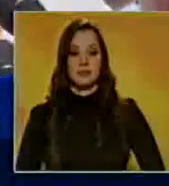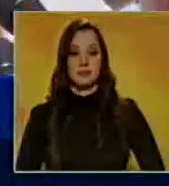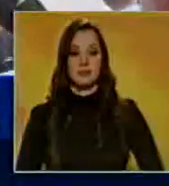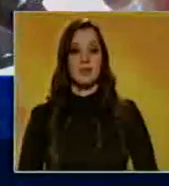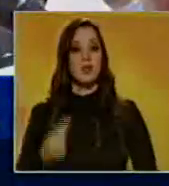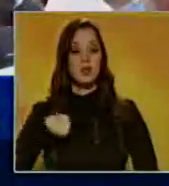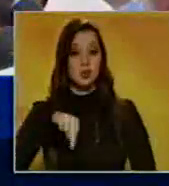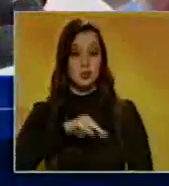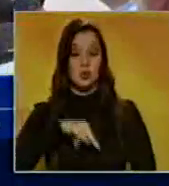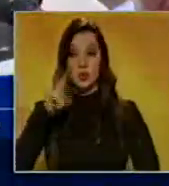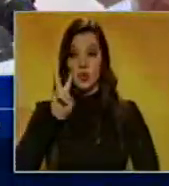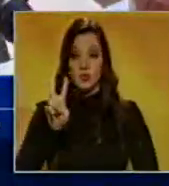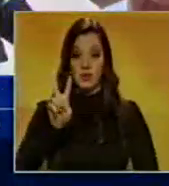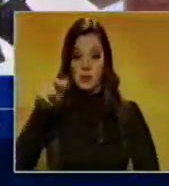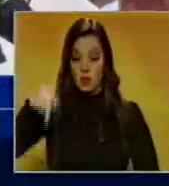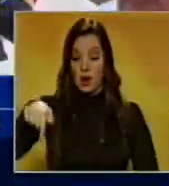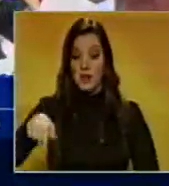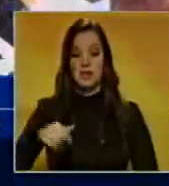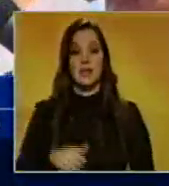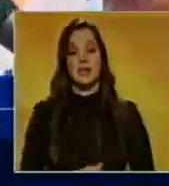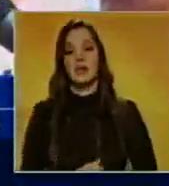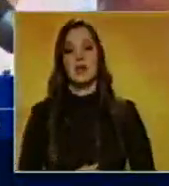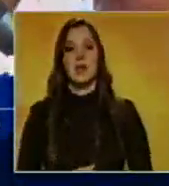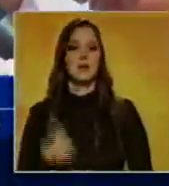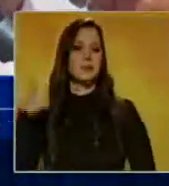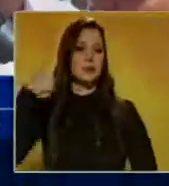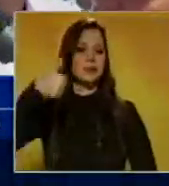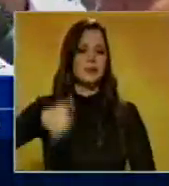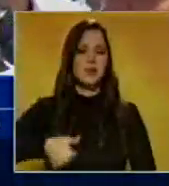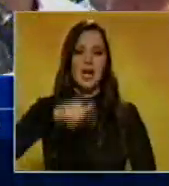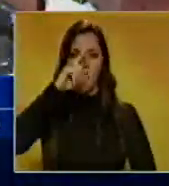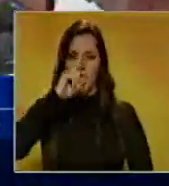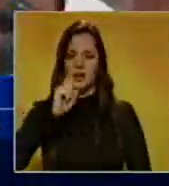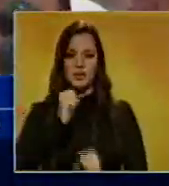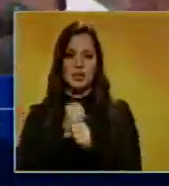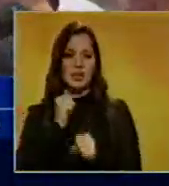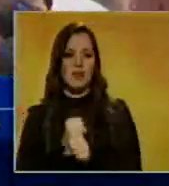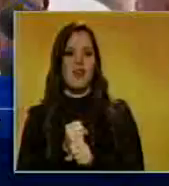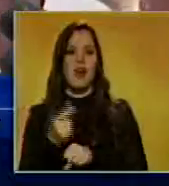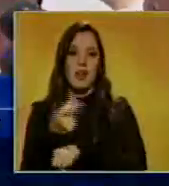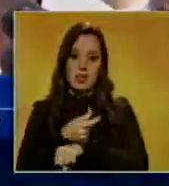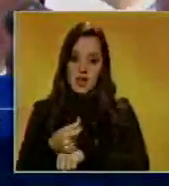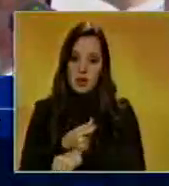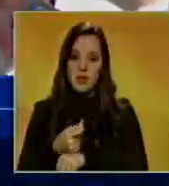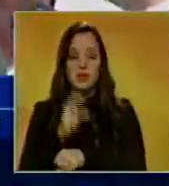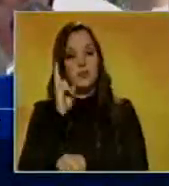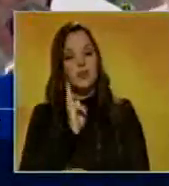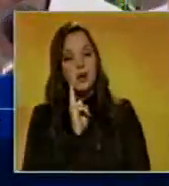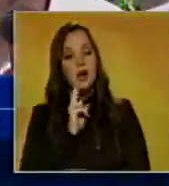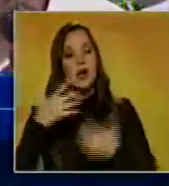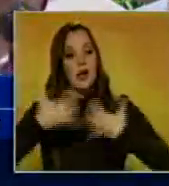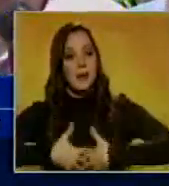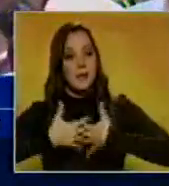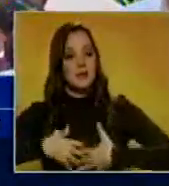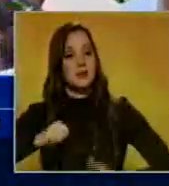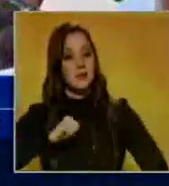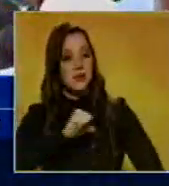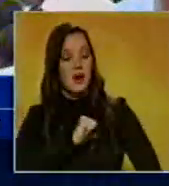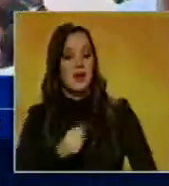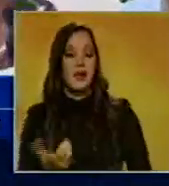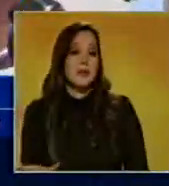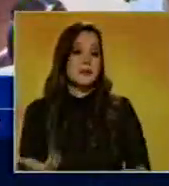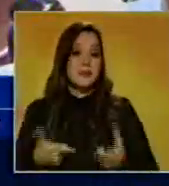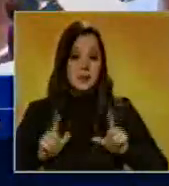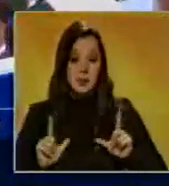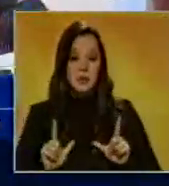Lo que estamos viendo hoy acá es el producto de años de trabajo del gobierno bolivariano, de la empresa privada, que, bueno, que nos va a